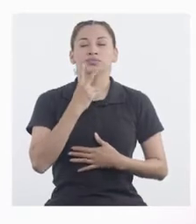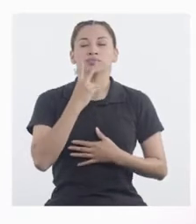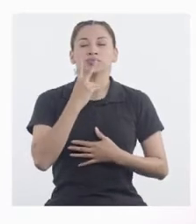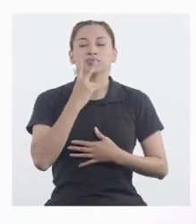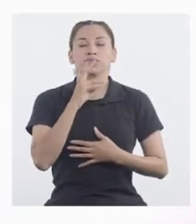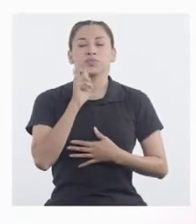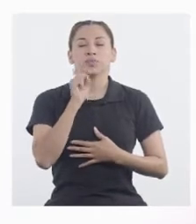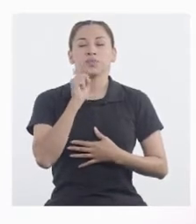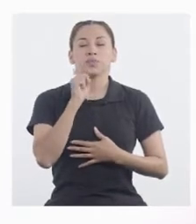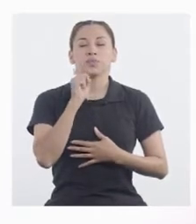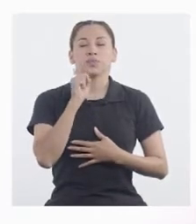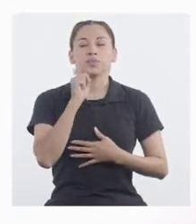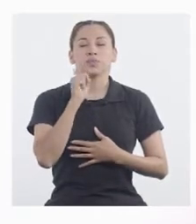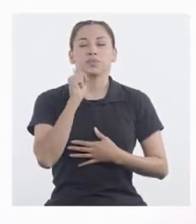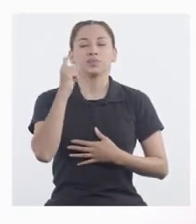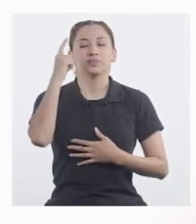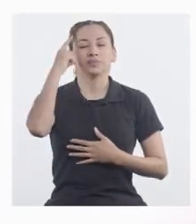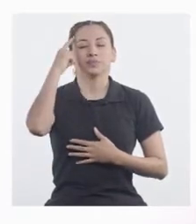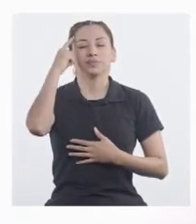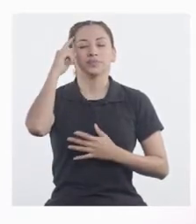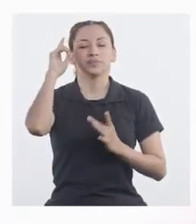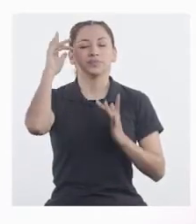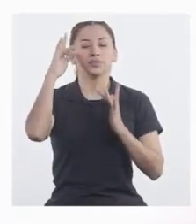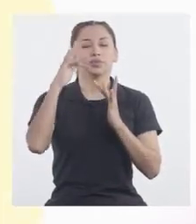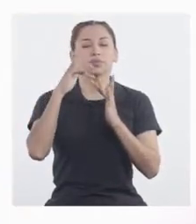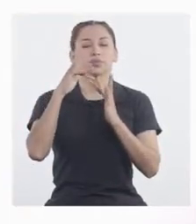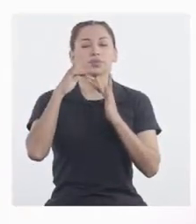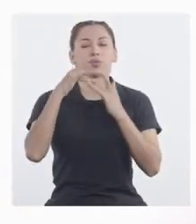inhalamos, conectando nuestra mente.